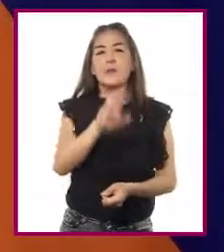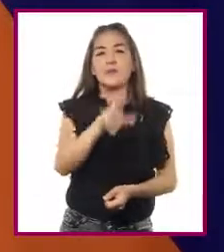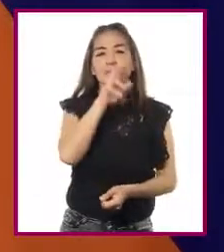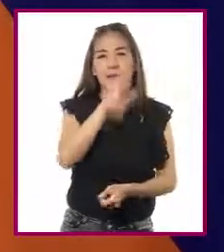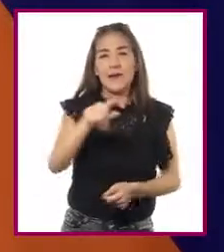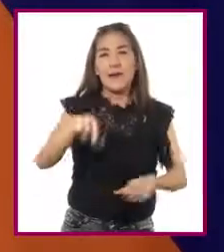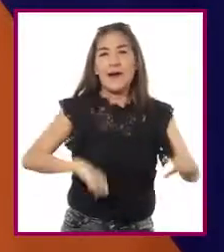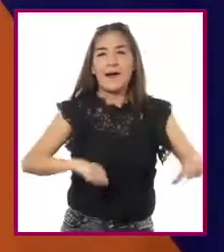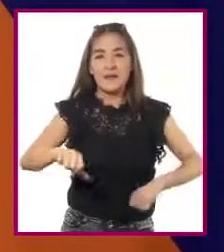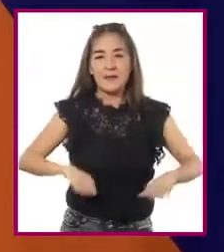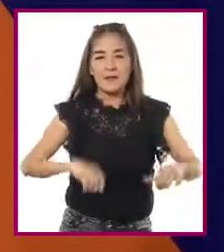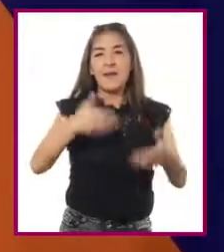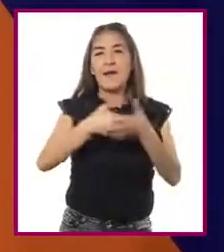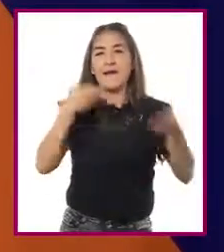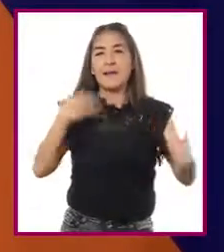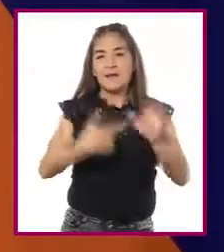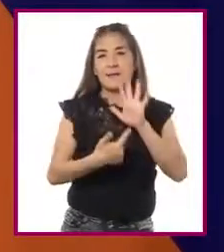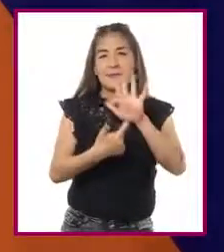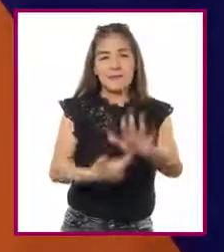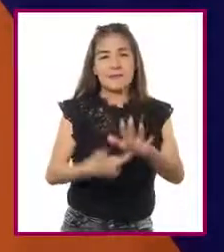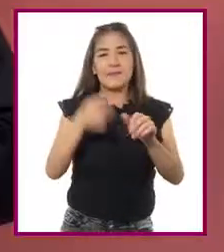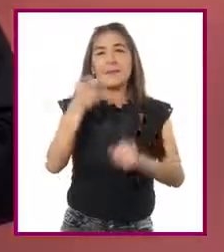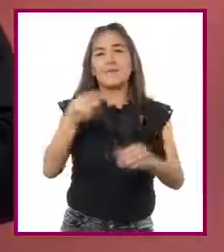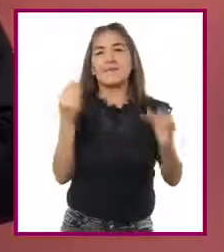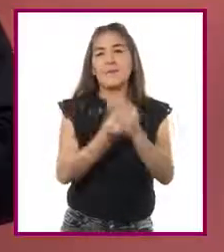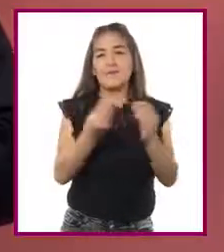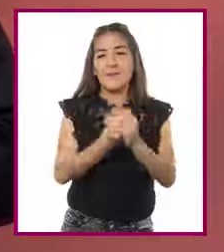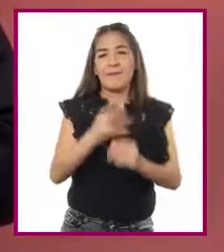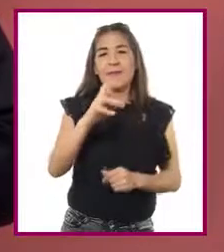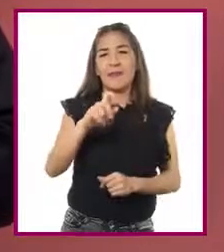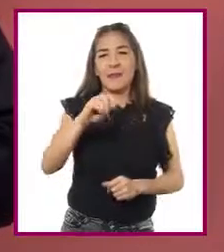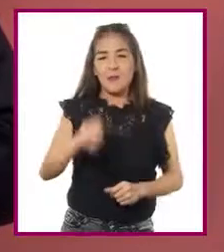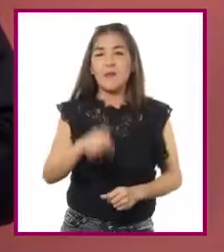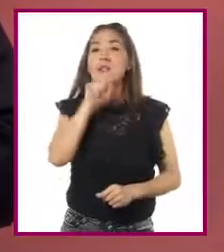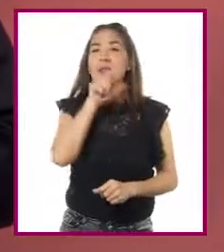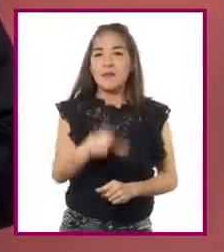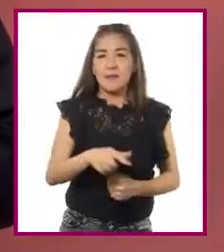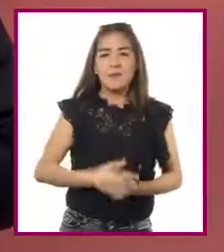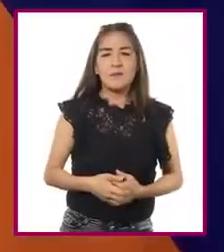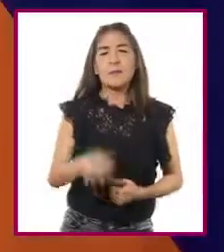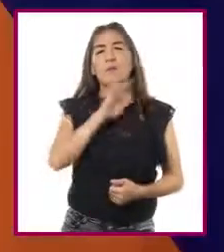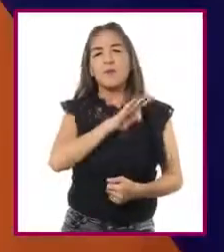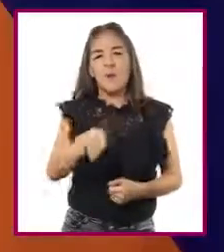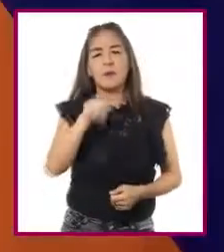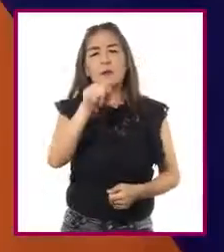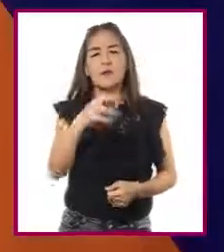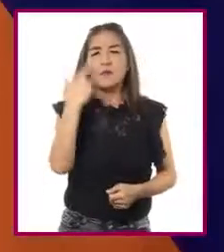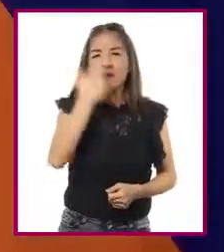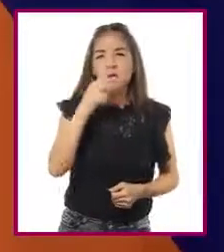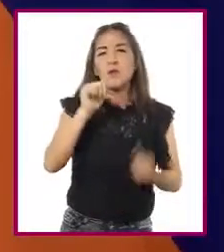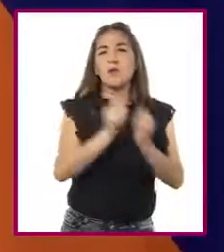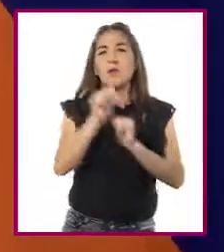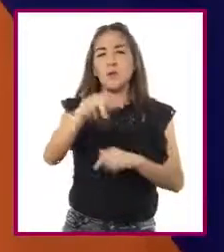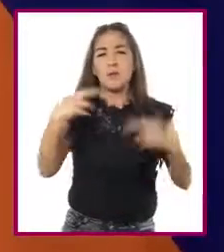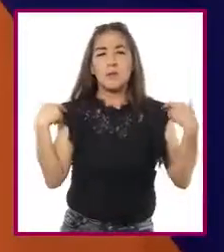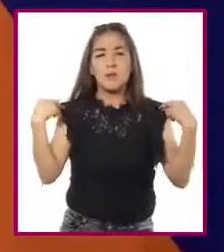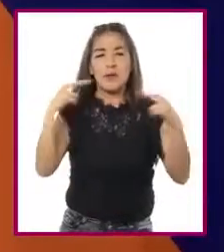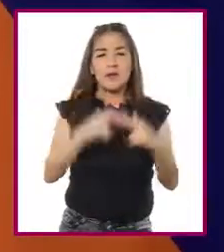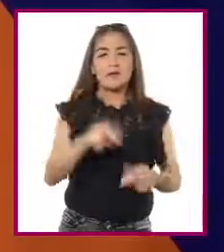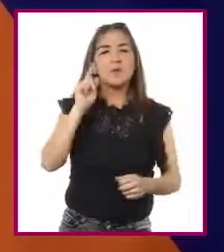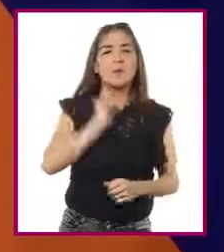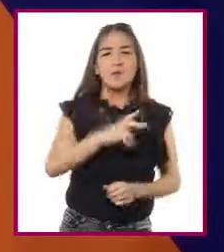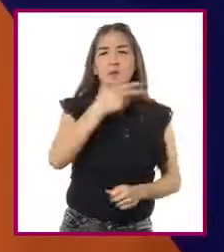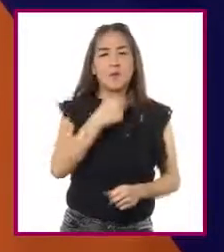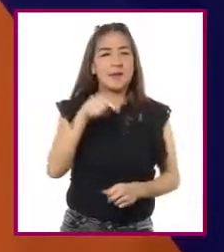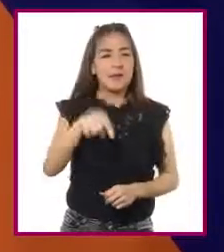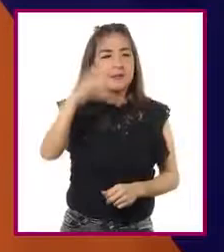la actividad planteada en la sesión como reto. Además, pueden consultarlas con su maestra o maestro de la